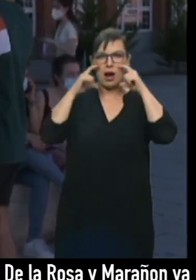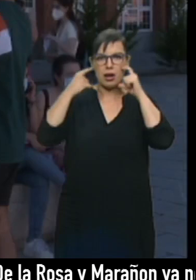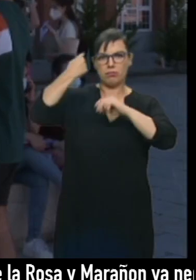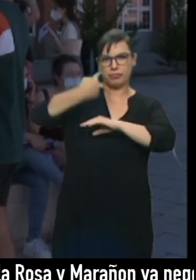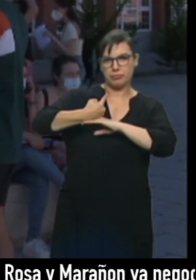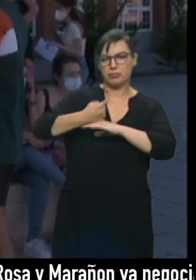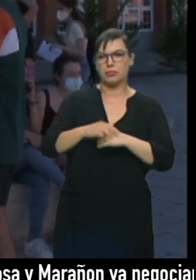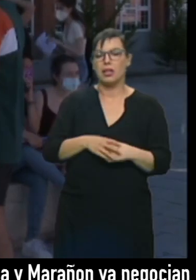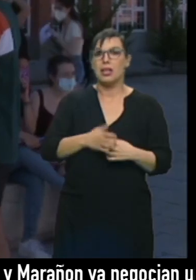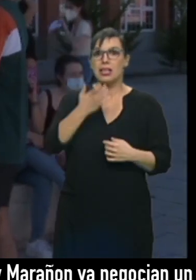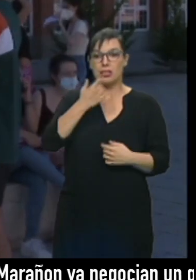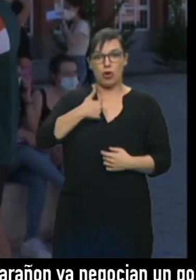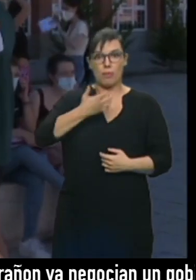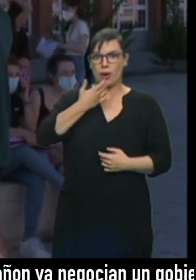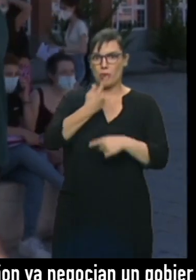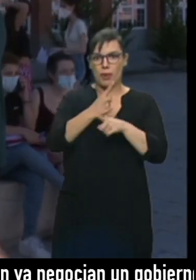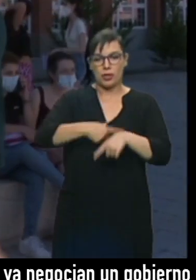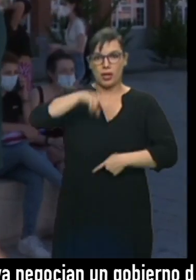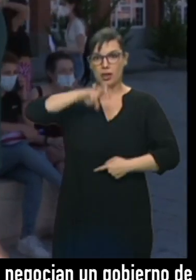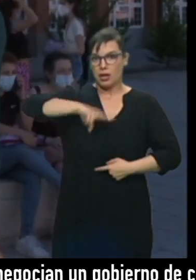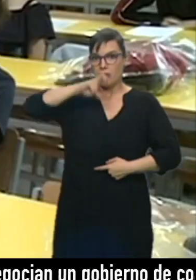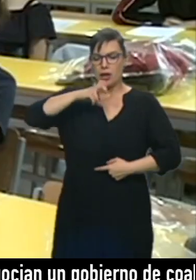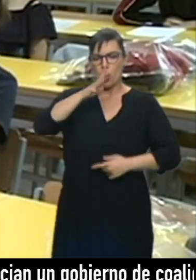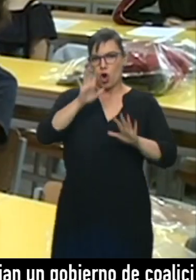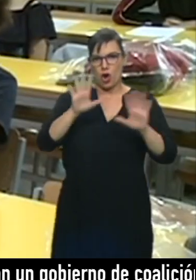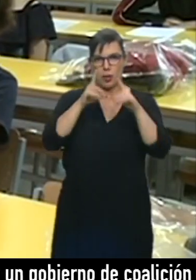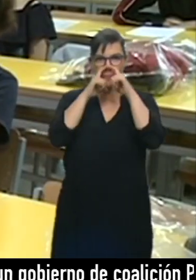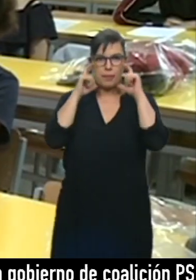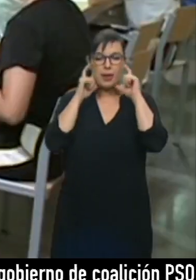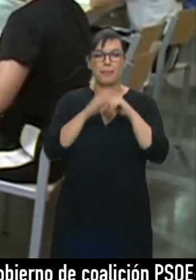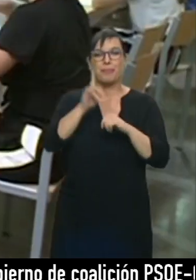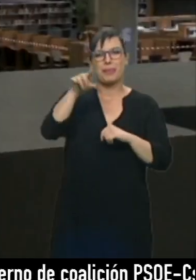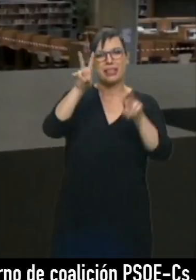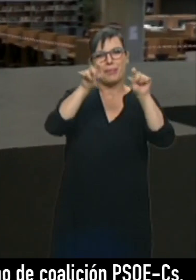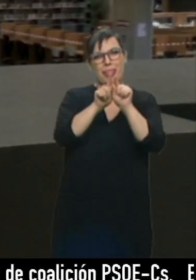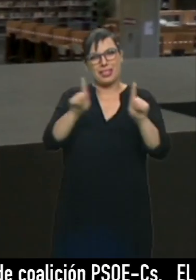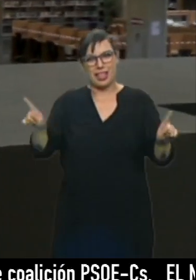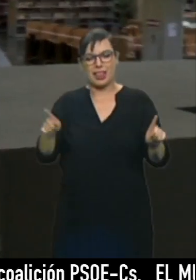mascarilla, para gente que hiperventila como yo en exámenes, es horrible. Luego está lo de la distancia.